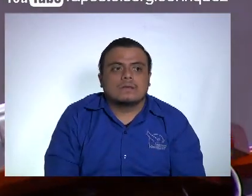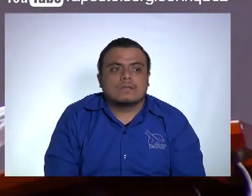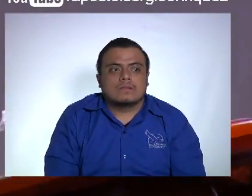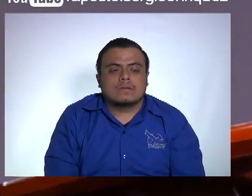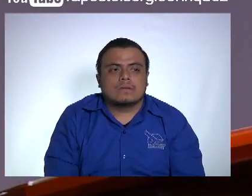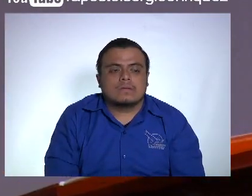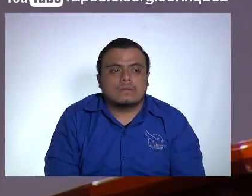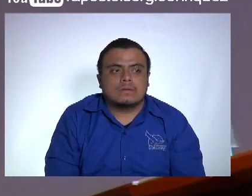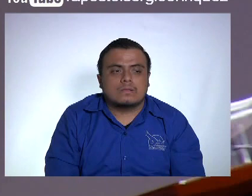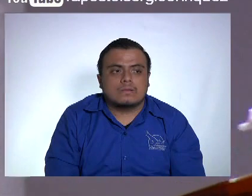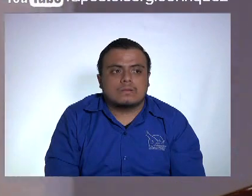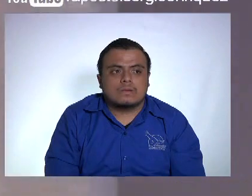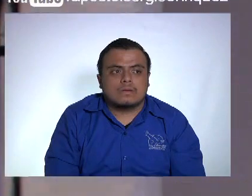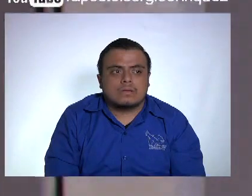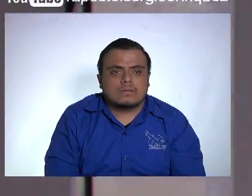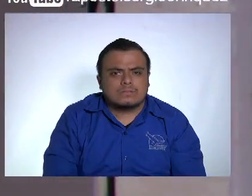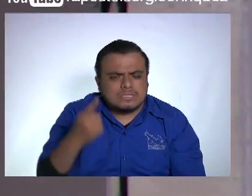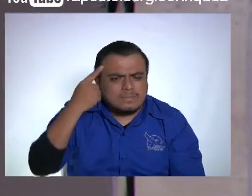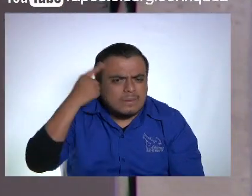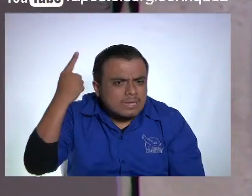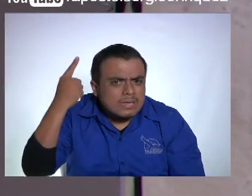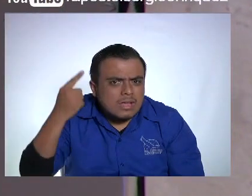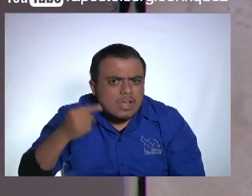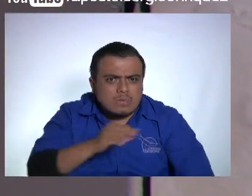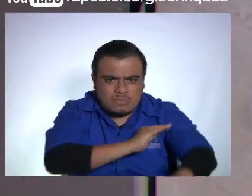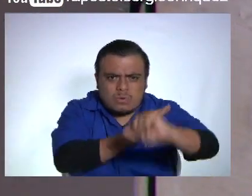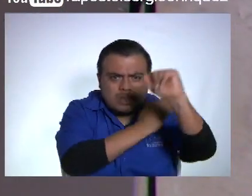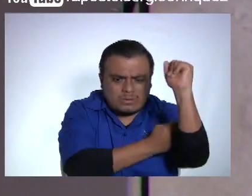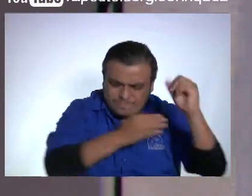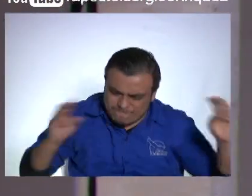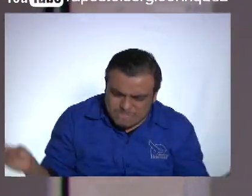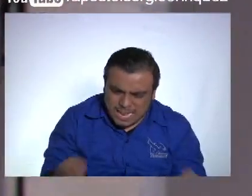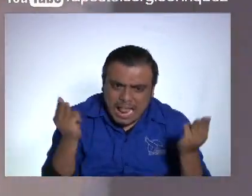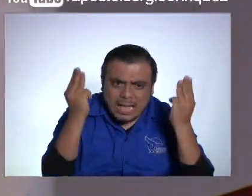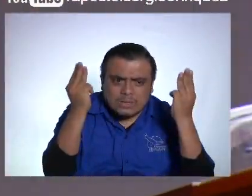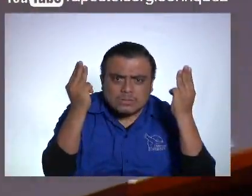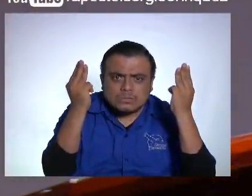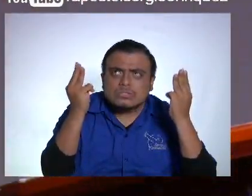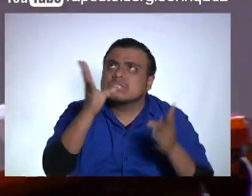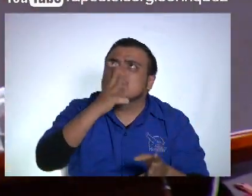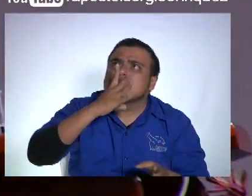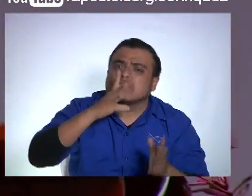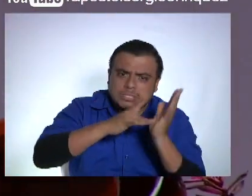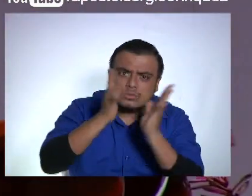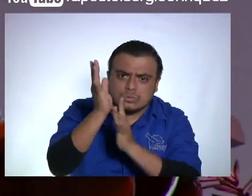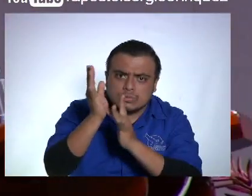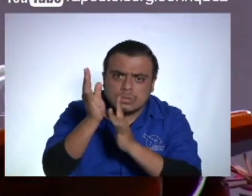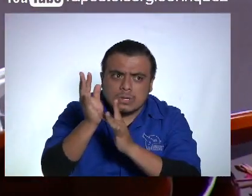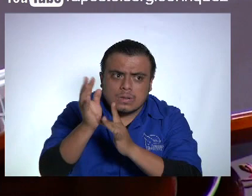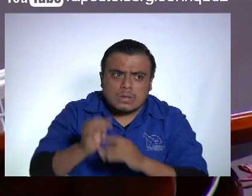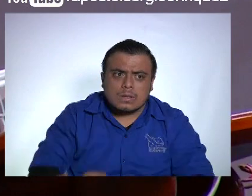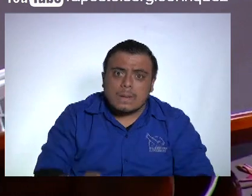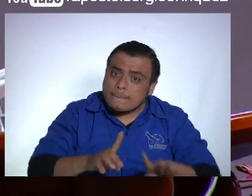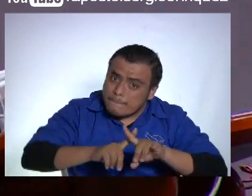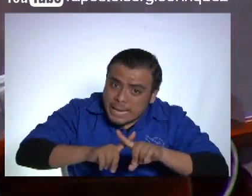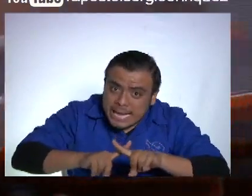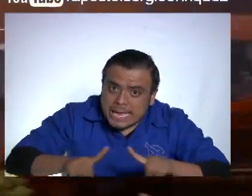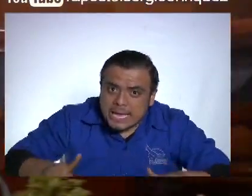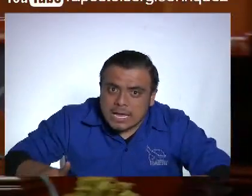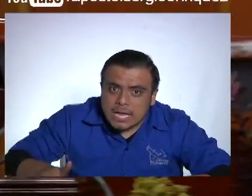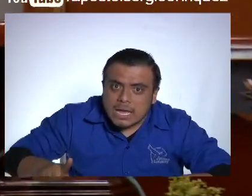Se imagina los poderosos milagros que hacía el Señor. Pero el Señor salía